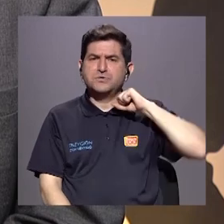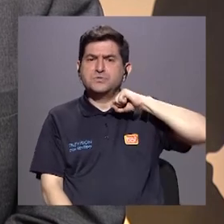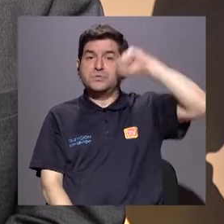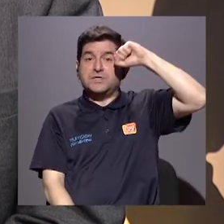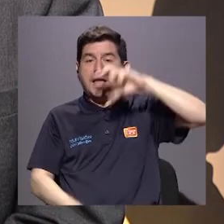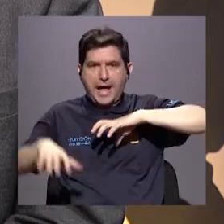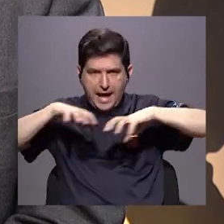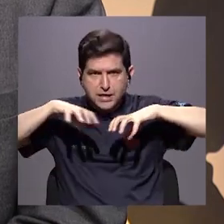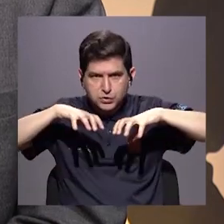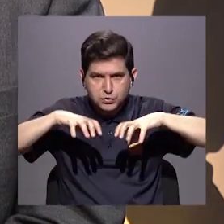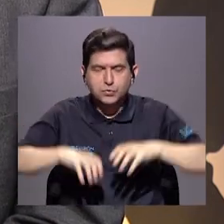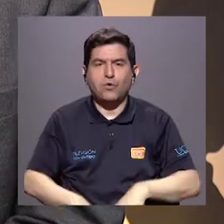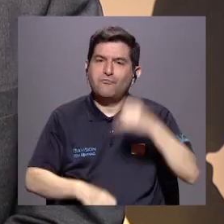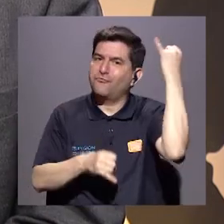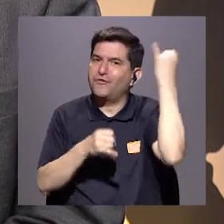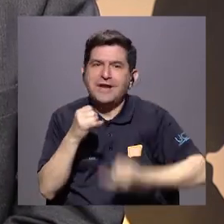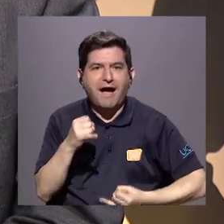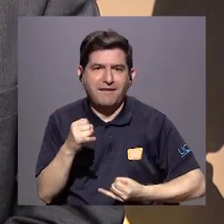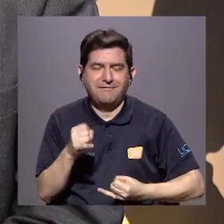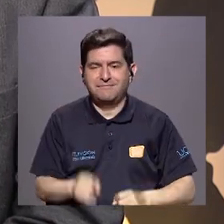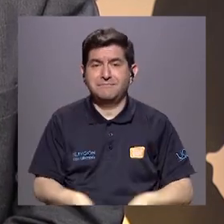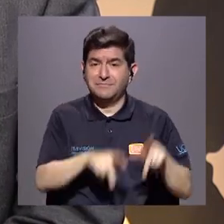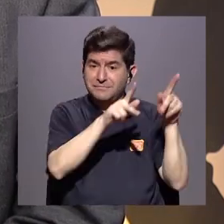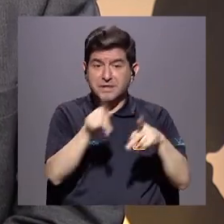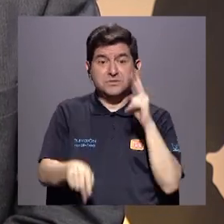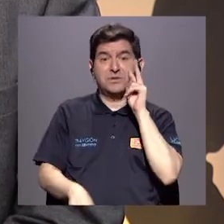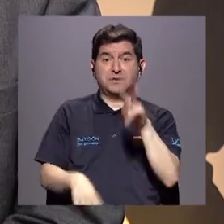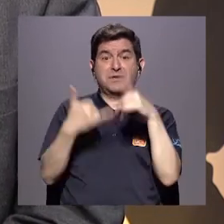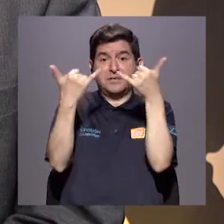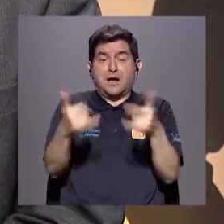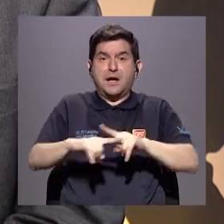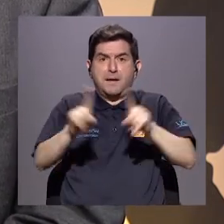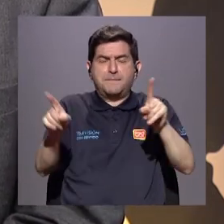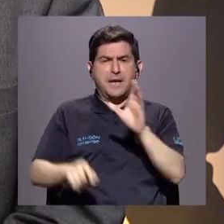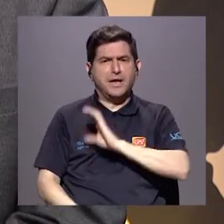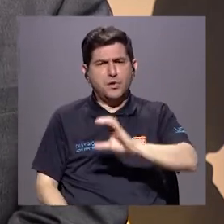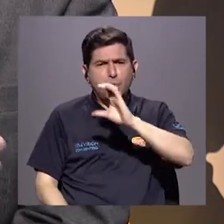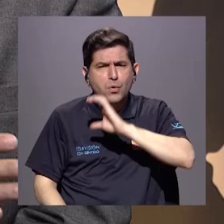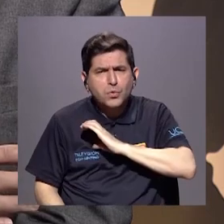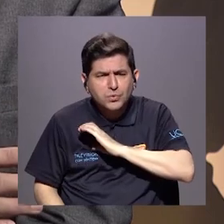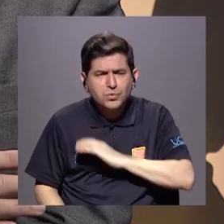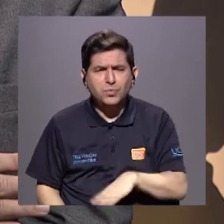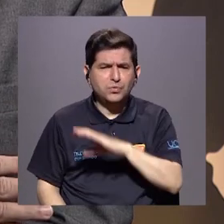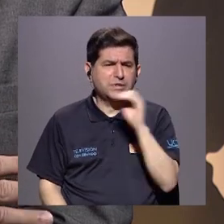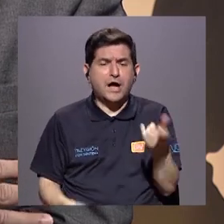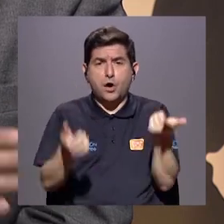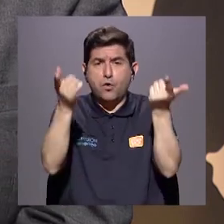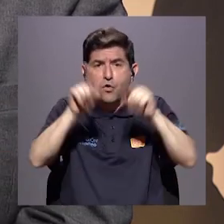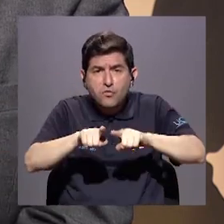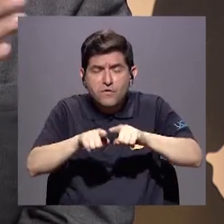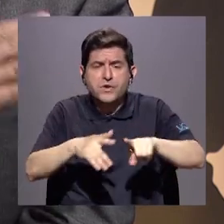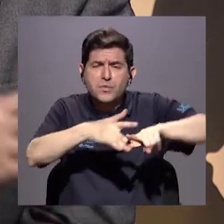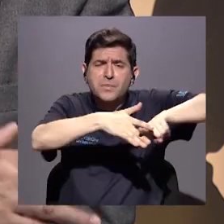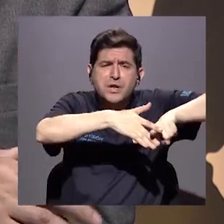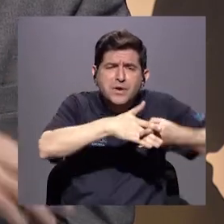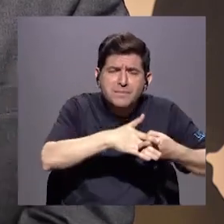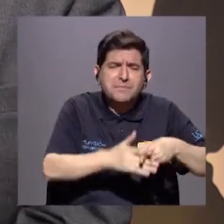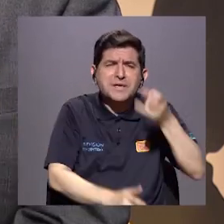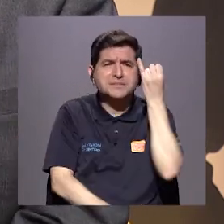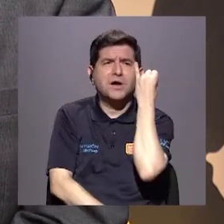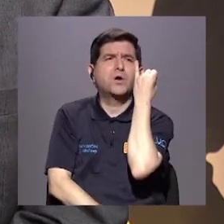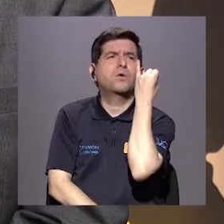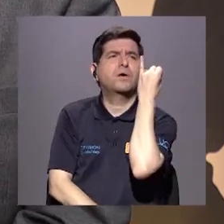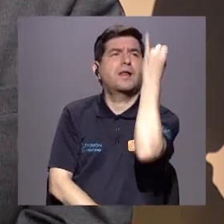suicidio es un acto es el acto último que lo que usualmente la gente ve pero cuando hablamos de comportamiento suicidio hablamos de un fenómeno que empieza desde la